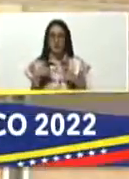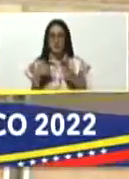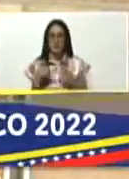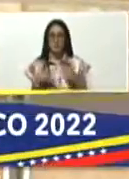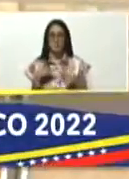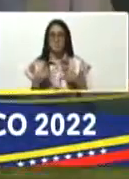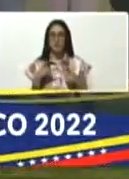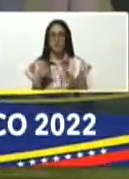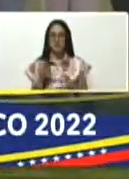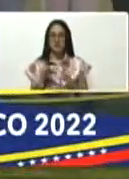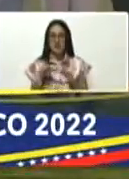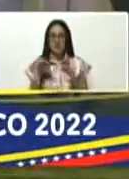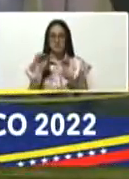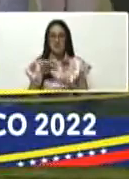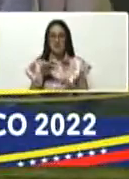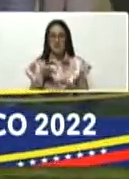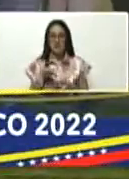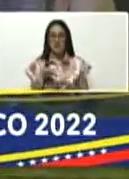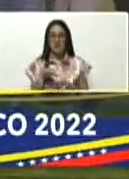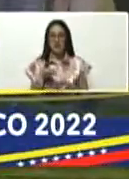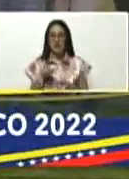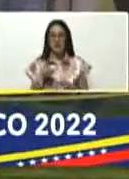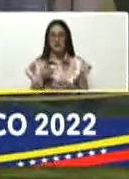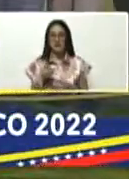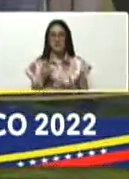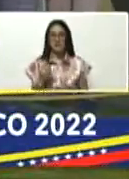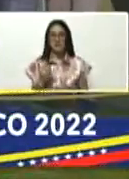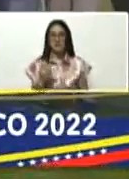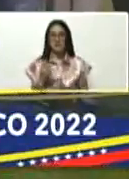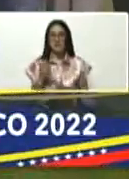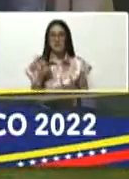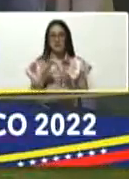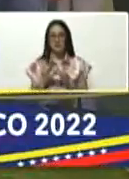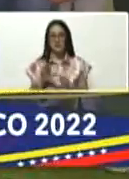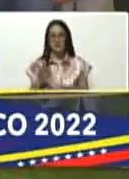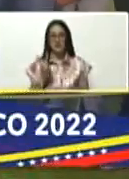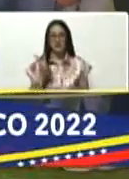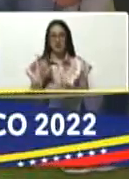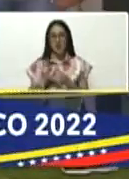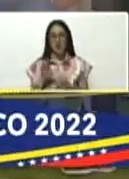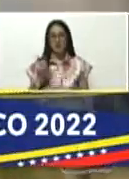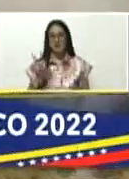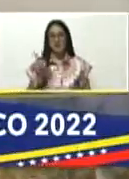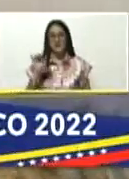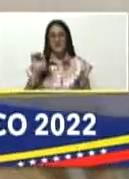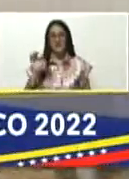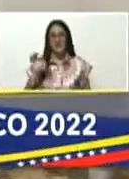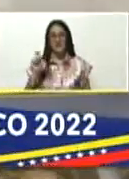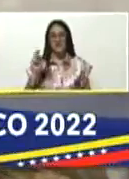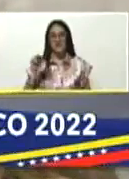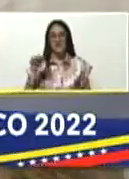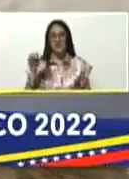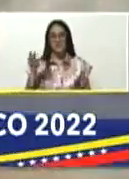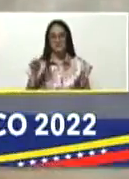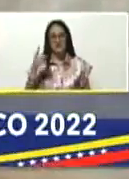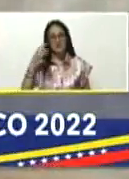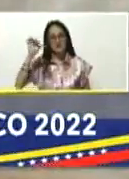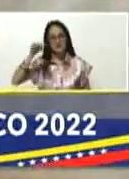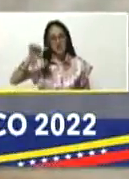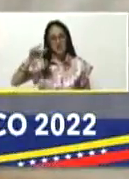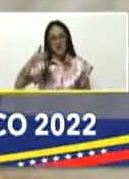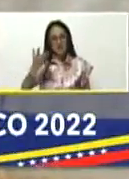producir la semilla correspondiente Vive, Vietnam, Venezuela. Yo también, bueno, ¿qué te ha parecido, Eduardo? Eduardo